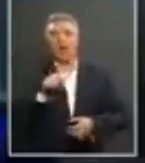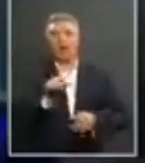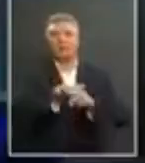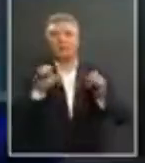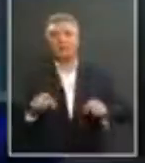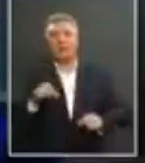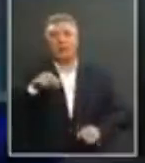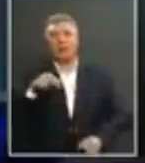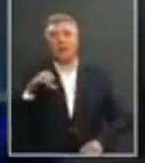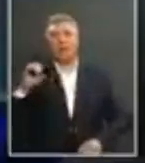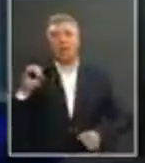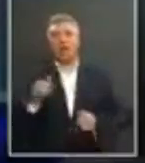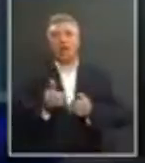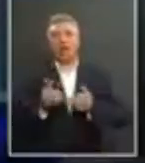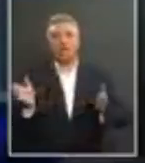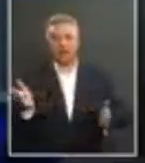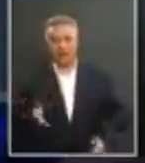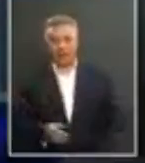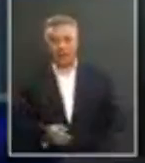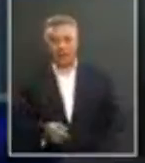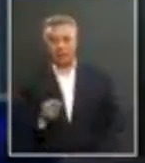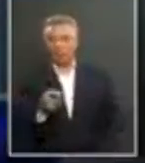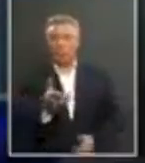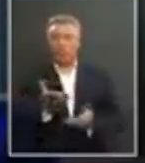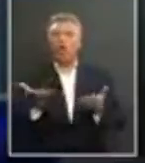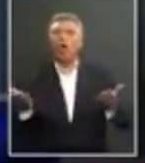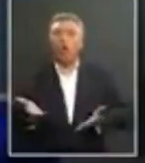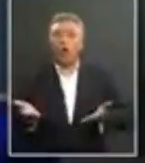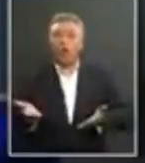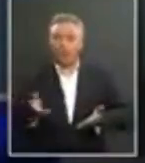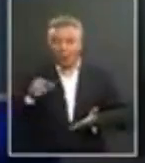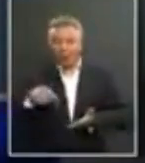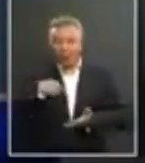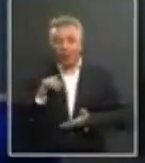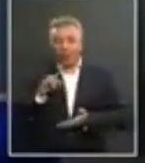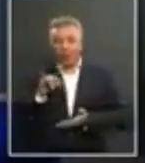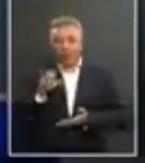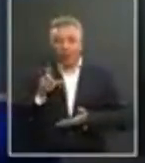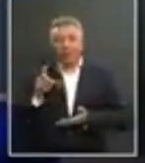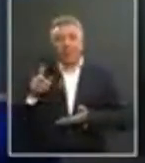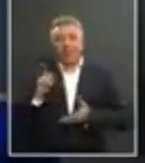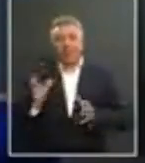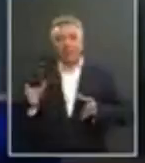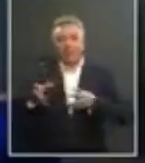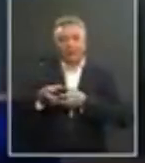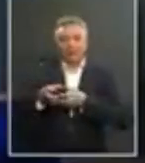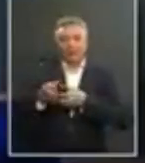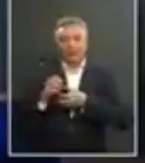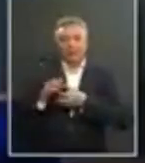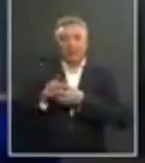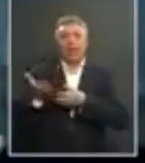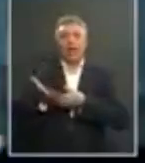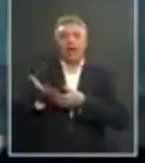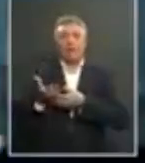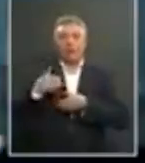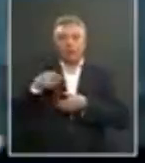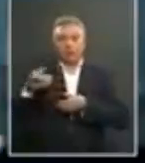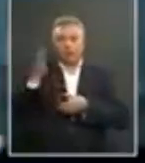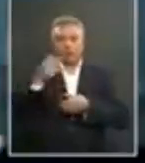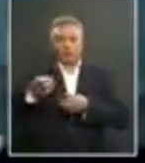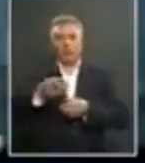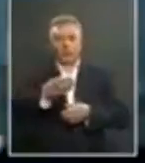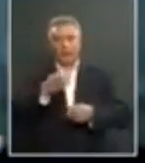como sea, ¿cómo desmarcar a Unidad Constituyente de la Concertación cuando ustedes tres han sido ministros